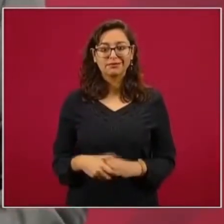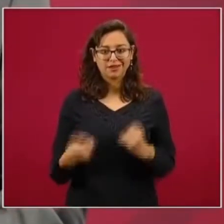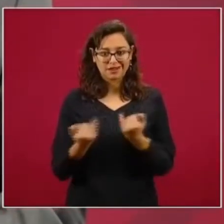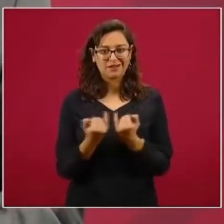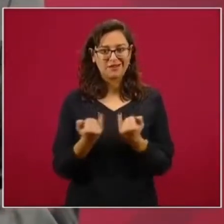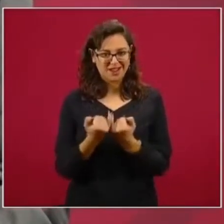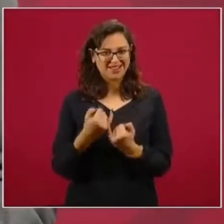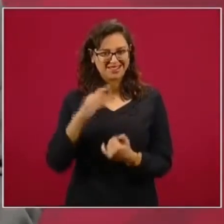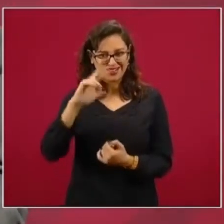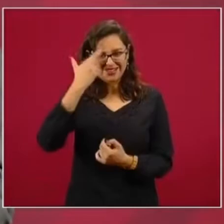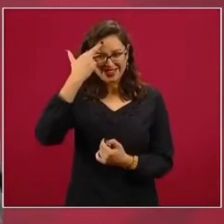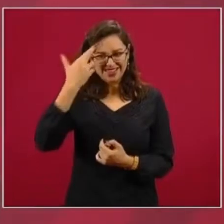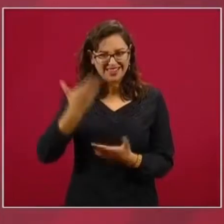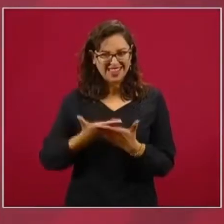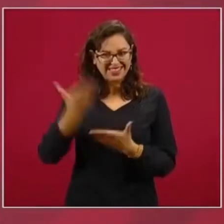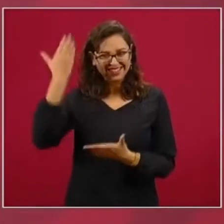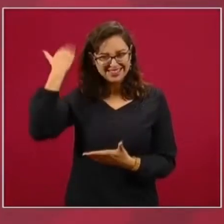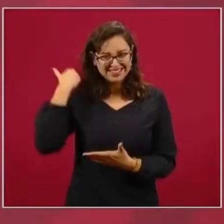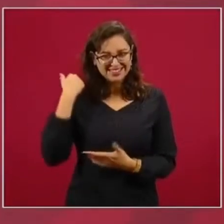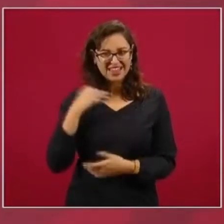fideicomisos,